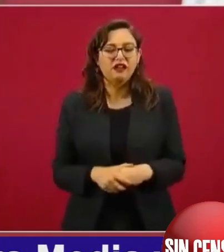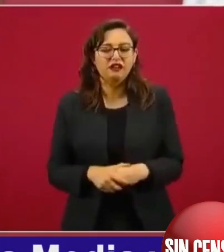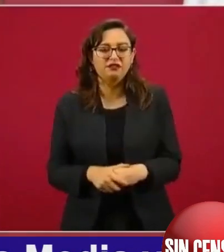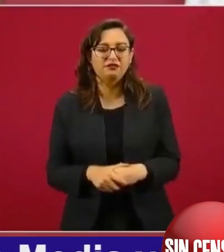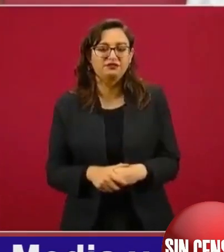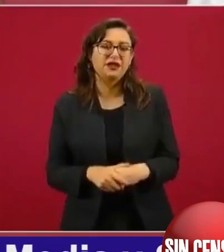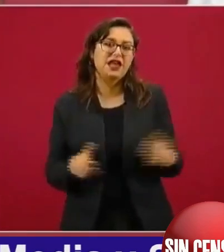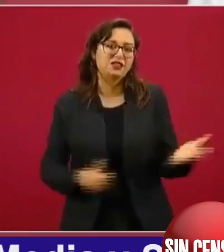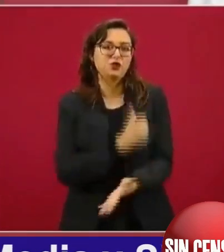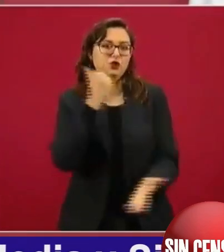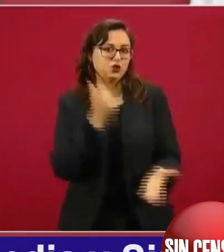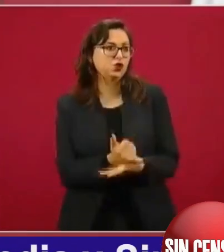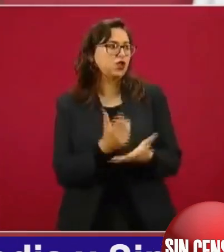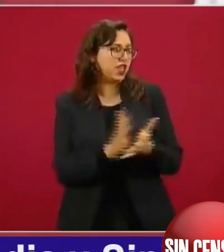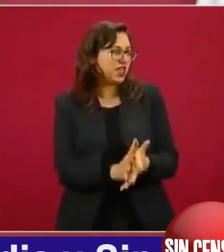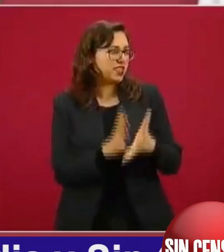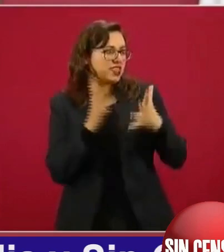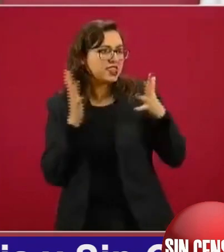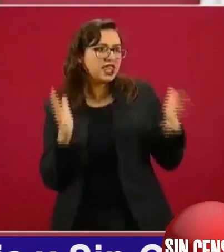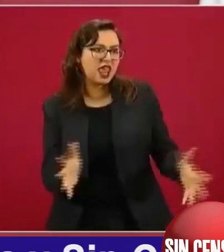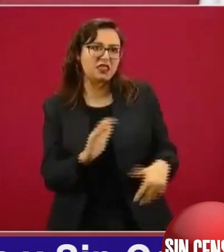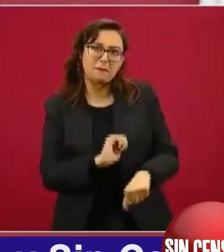Pues en las grandes ciudades,